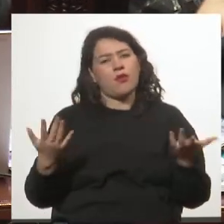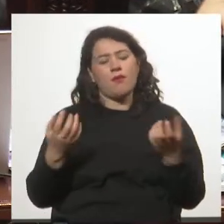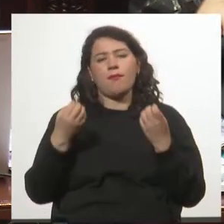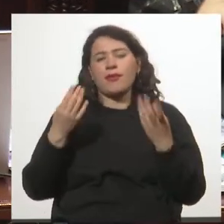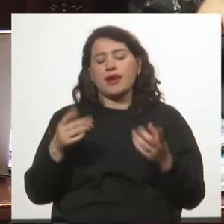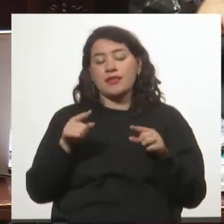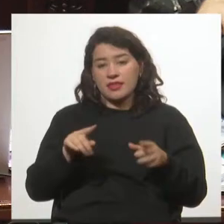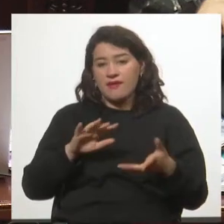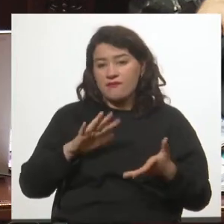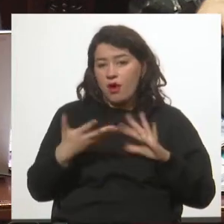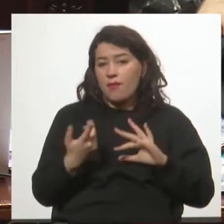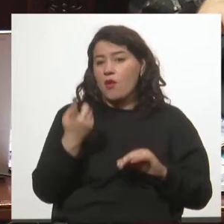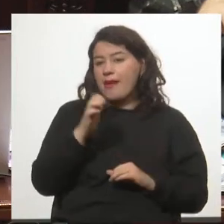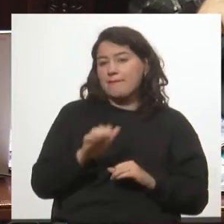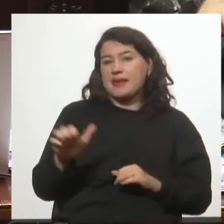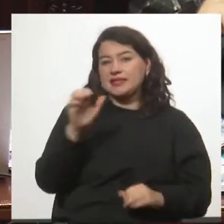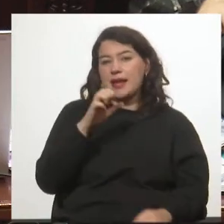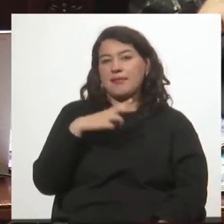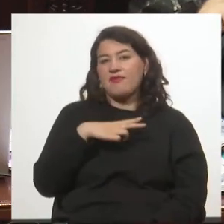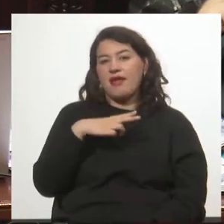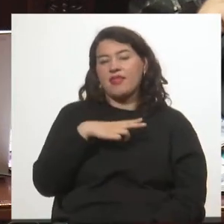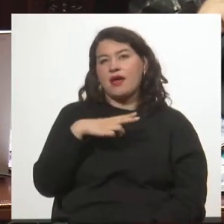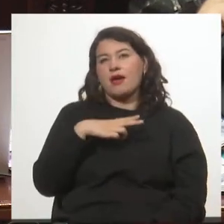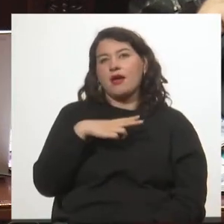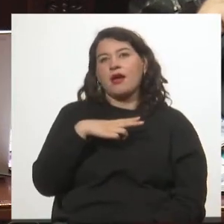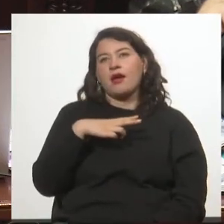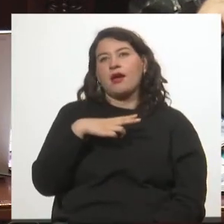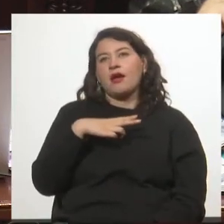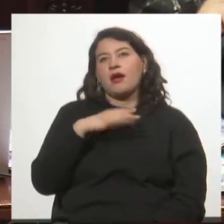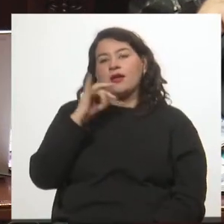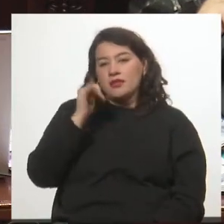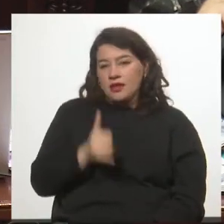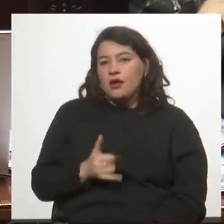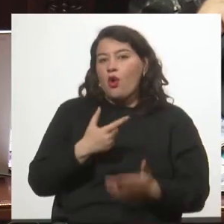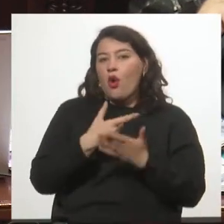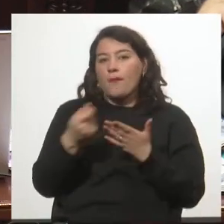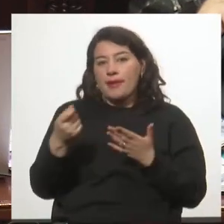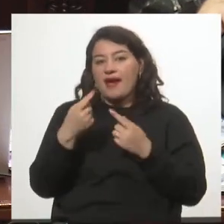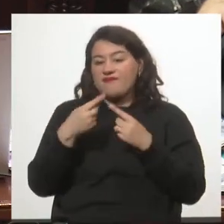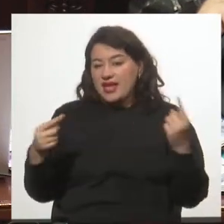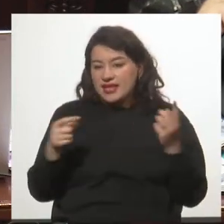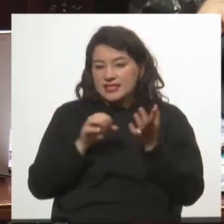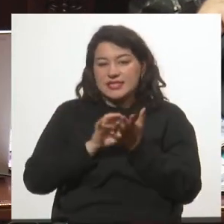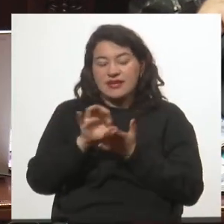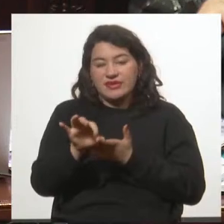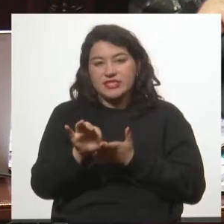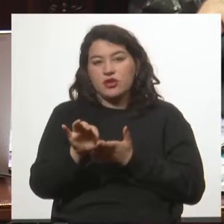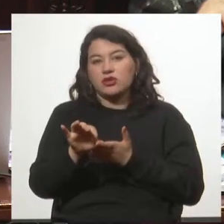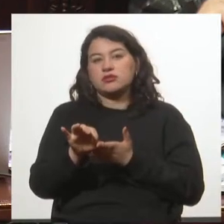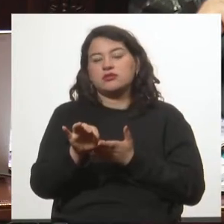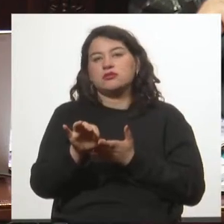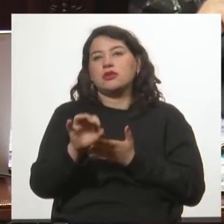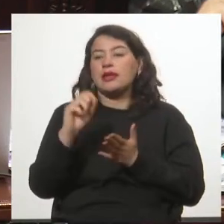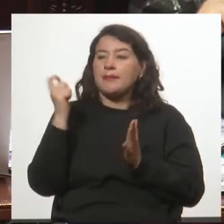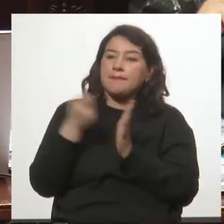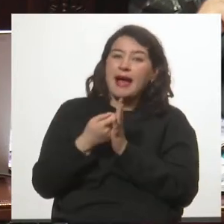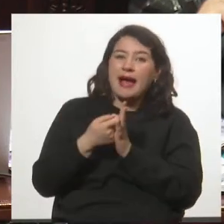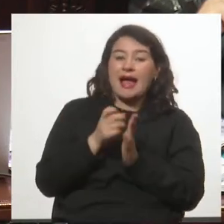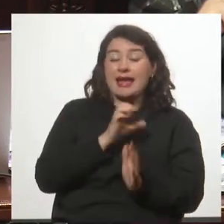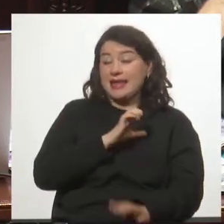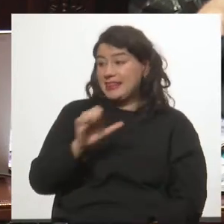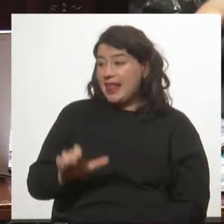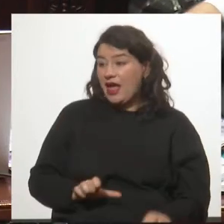una empresa privada adquiere bienes y servicios que paga el estado